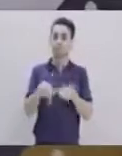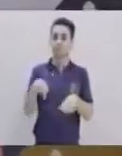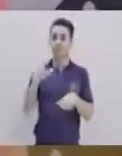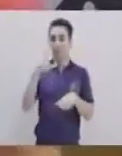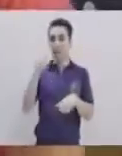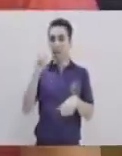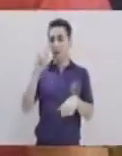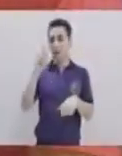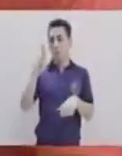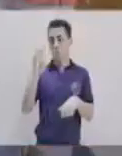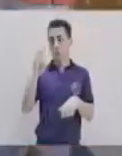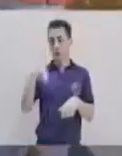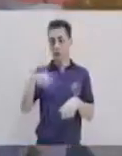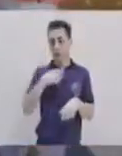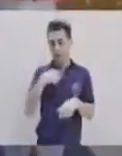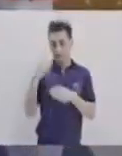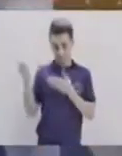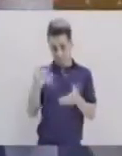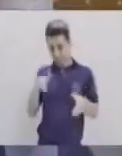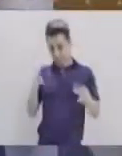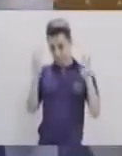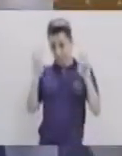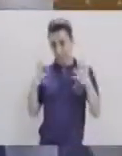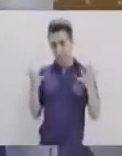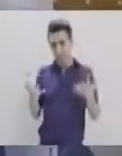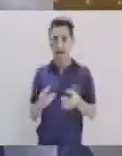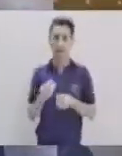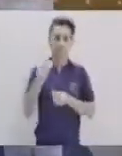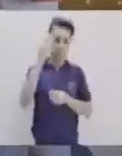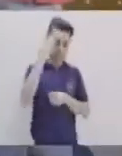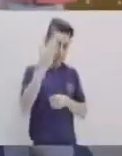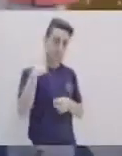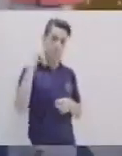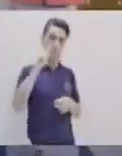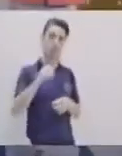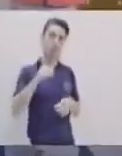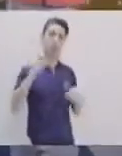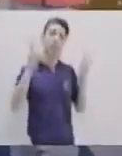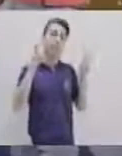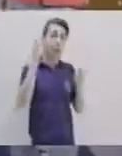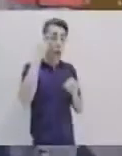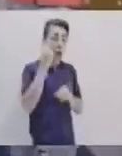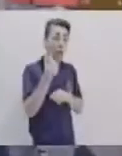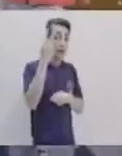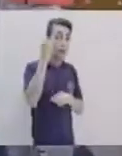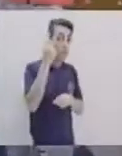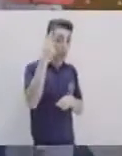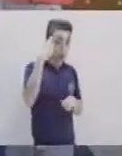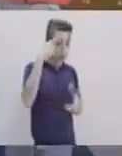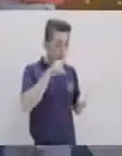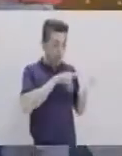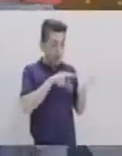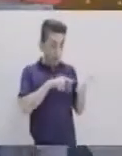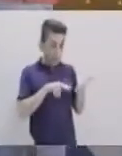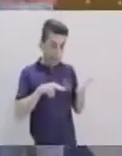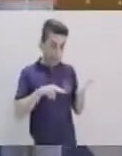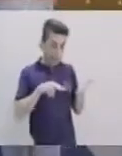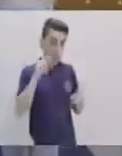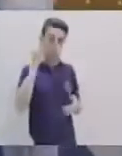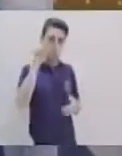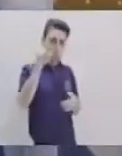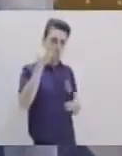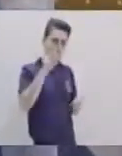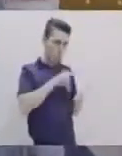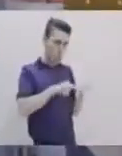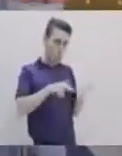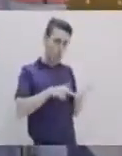Calderón. Lauren, bienvenida. ¿Sobre qué tema vamos a platicar hoy? Gracias. Hoy vamos a trabajar sobre la comprensión literal en la lectura. Cuando tú lees es